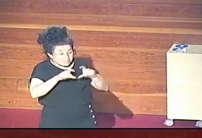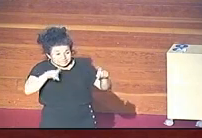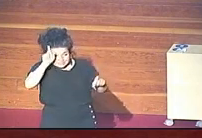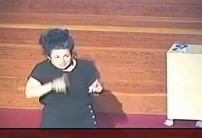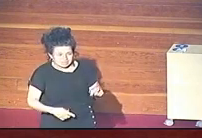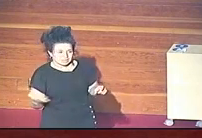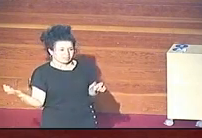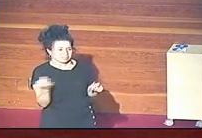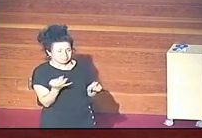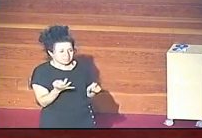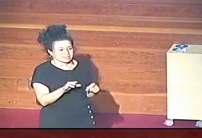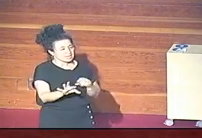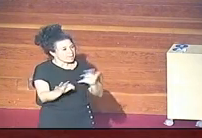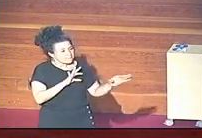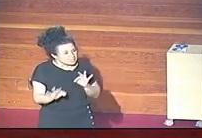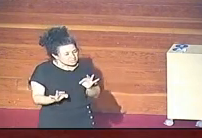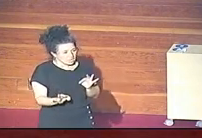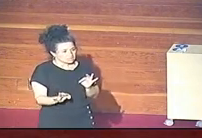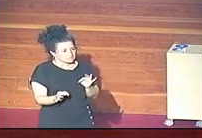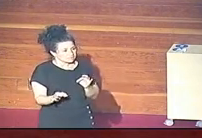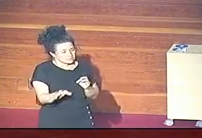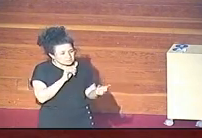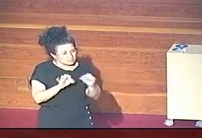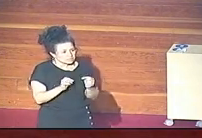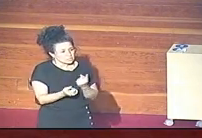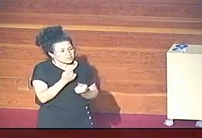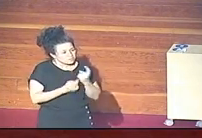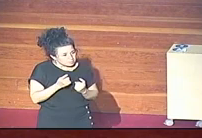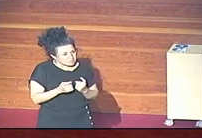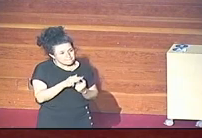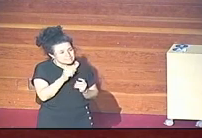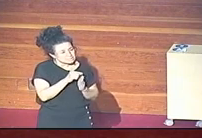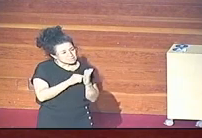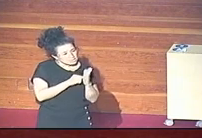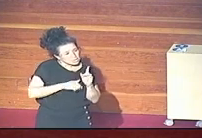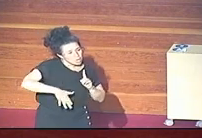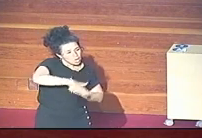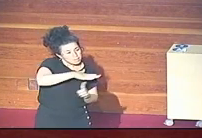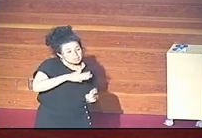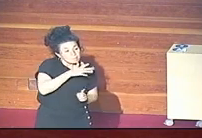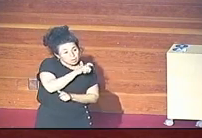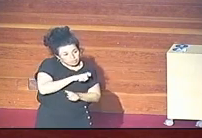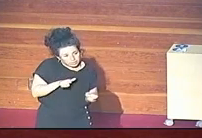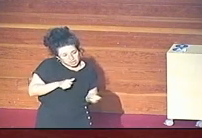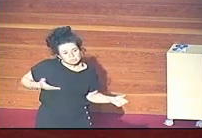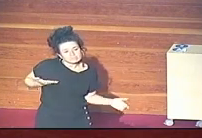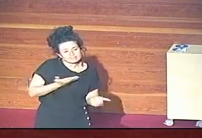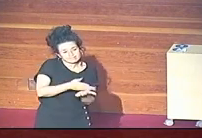informadas y cada vez con más criterio ambiental porque los ciudadanos se lo vamos a demandar